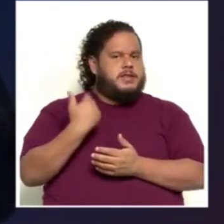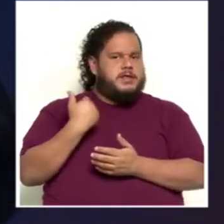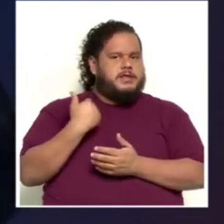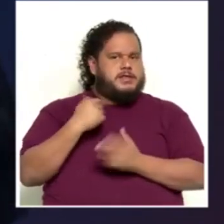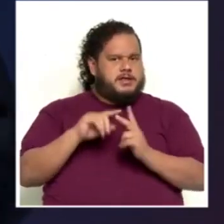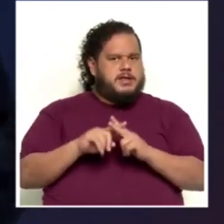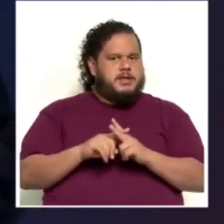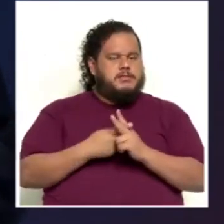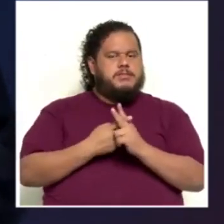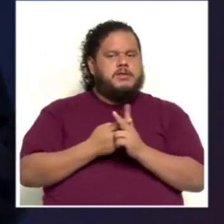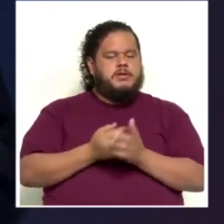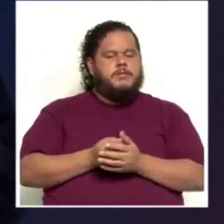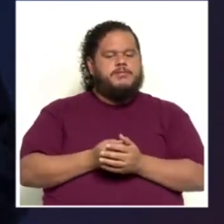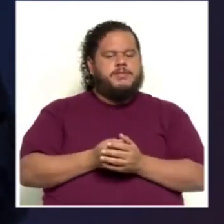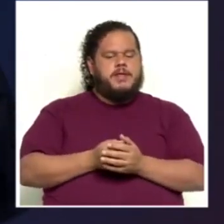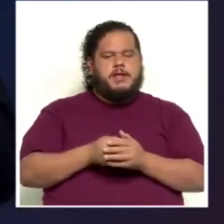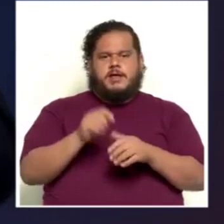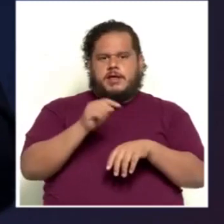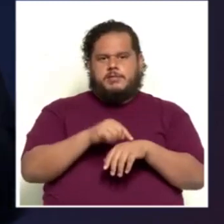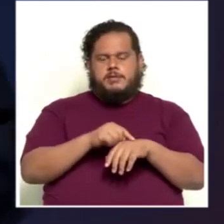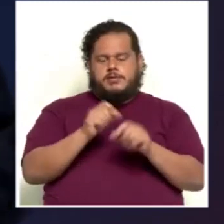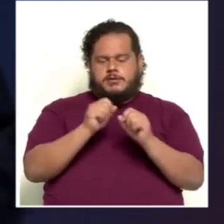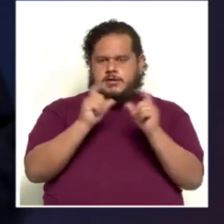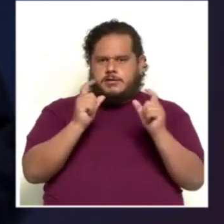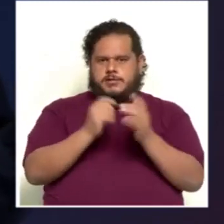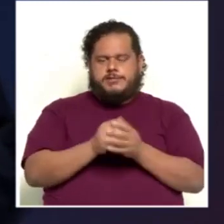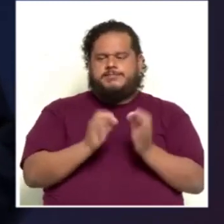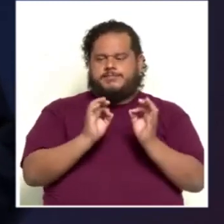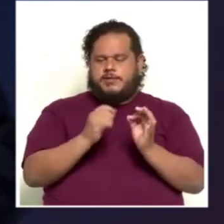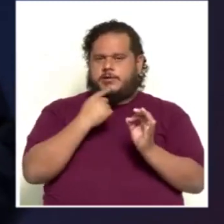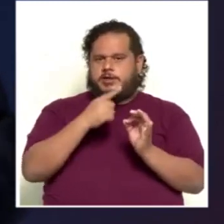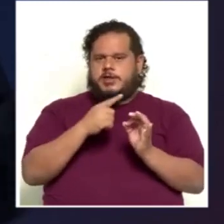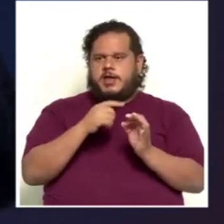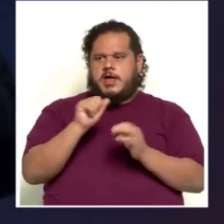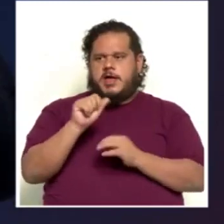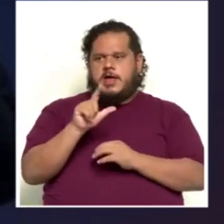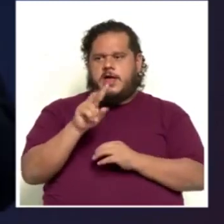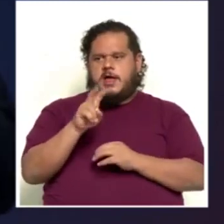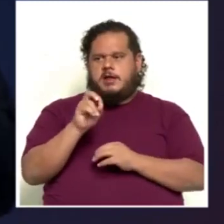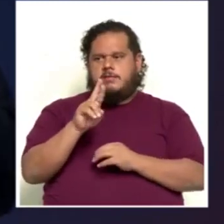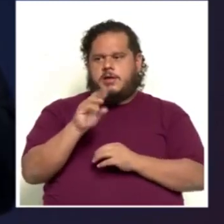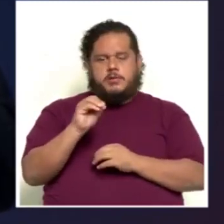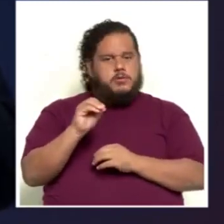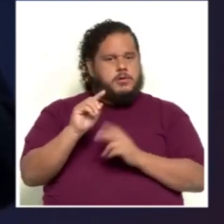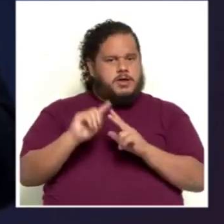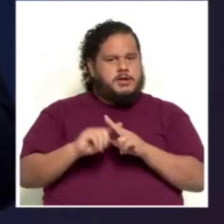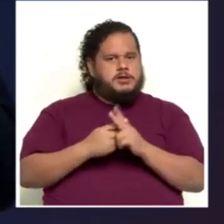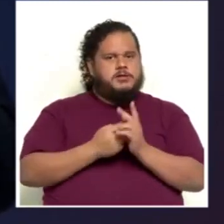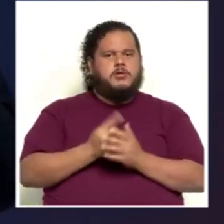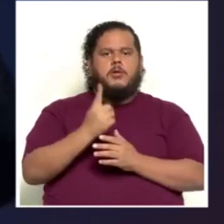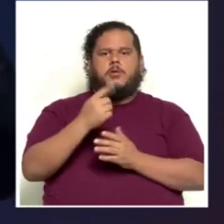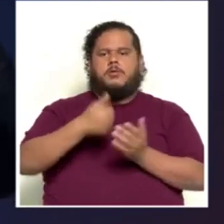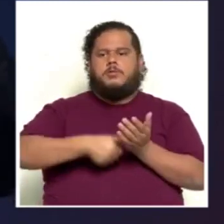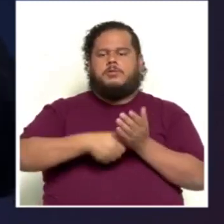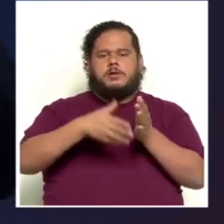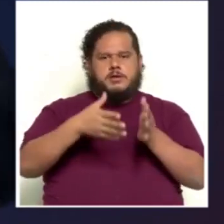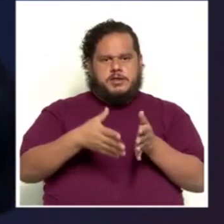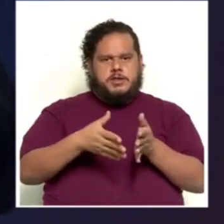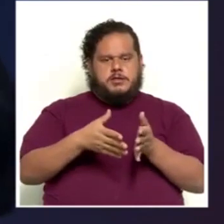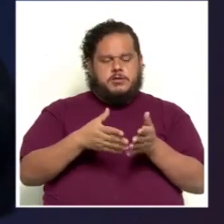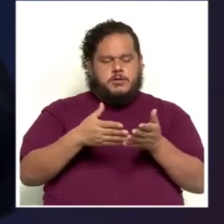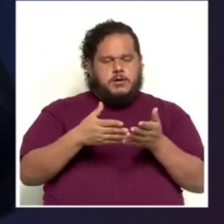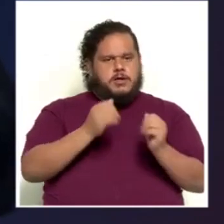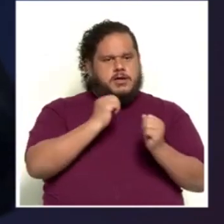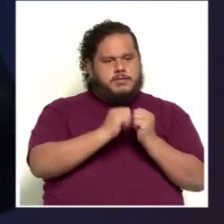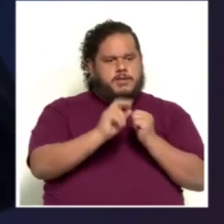desde que empezó el momento de la sorpresa. Bien lo decía Álvaro al inicio, un candidato que